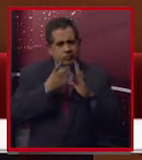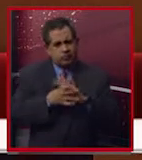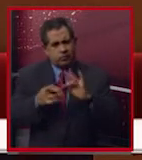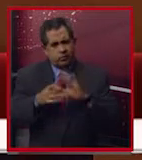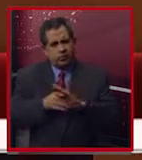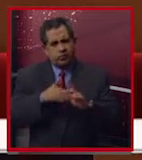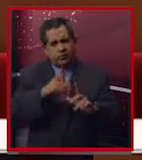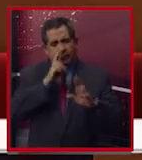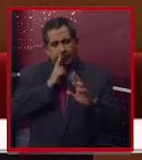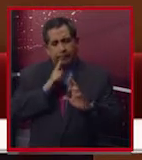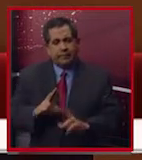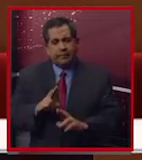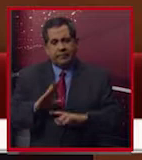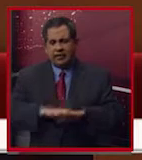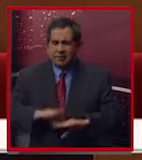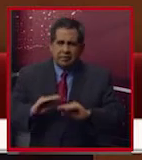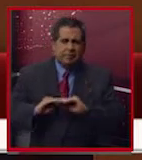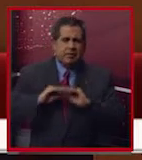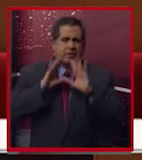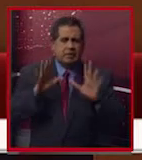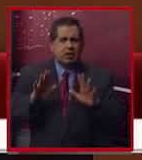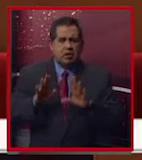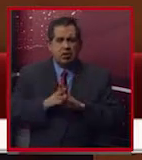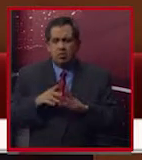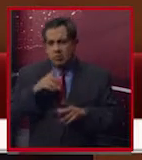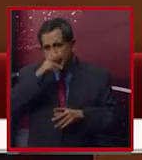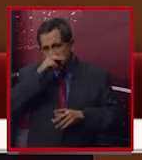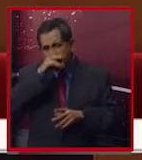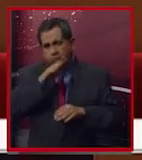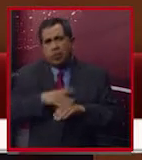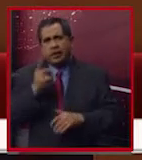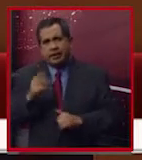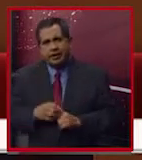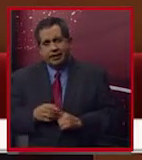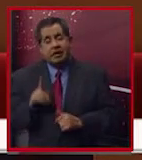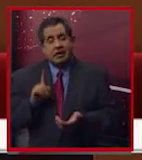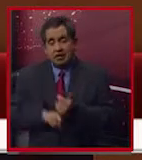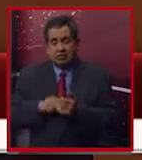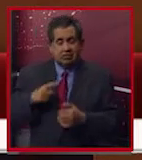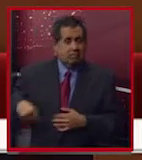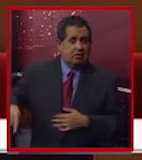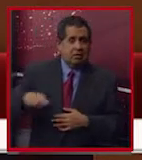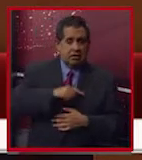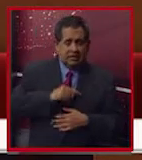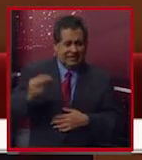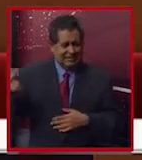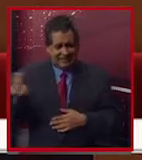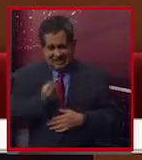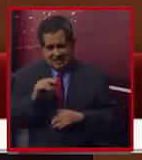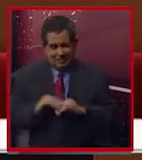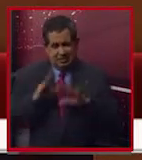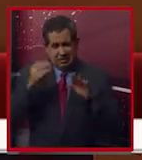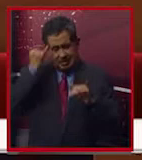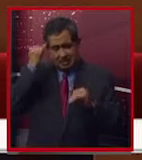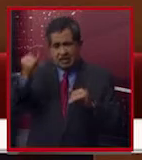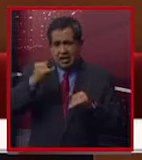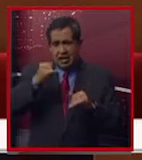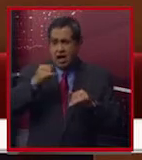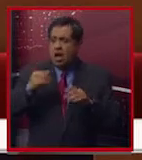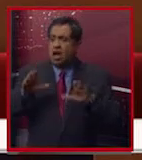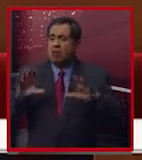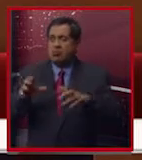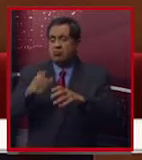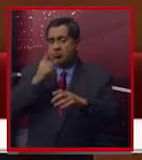su contestación pueda ampliar más esta preocupación vertida respecto de la necesaria construcción de las